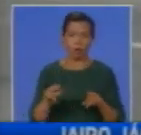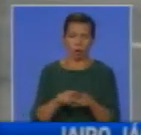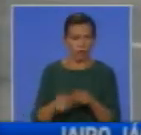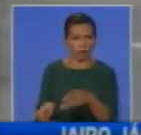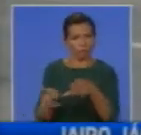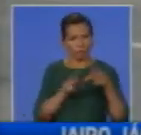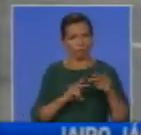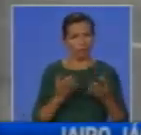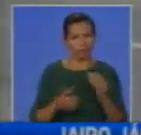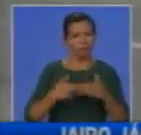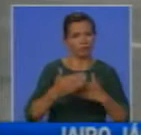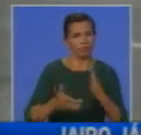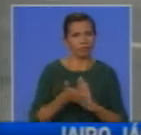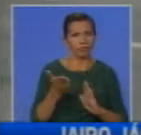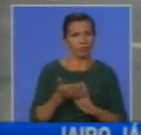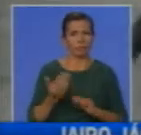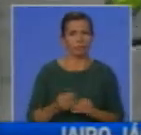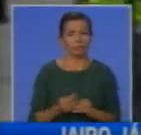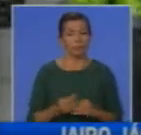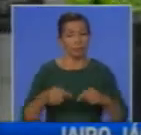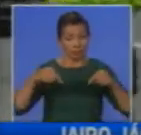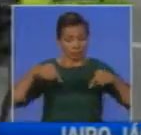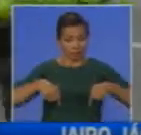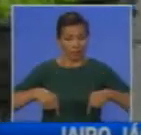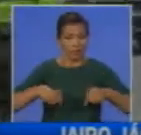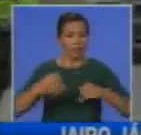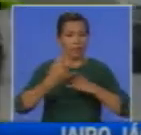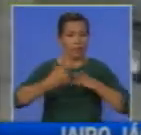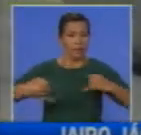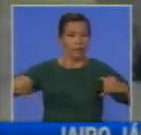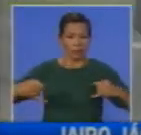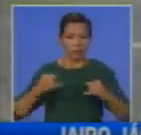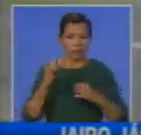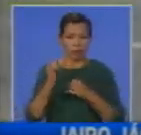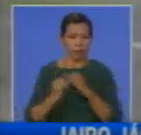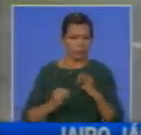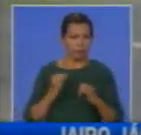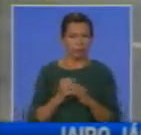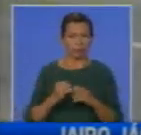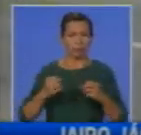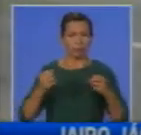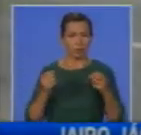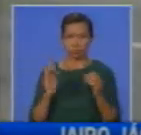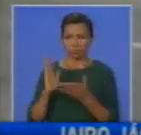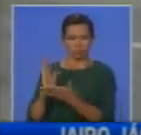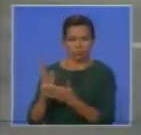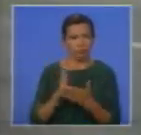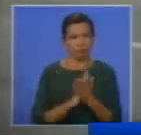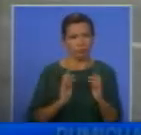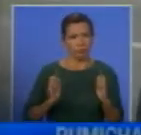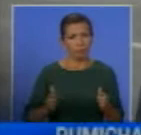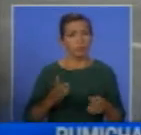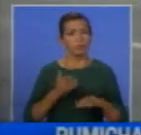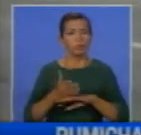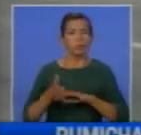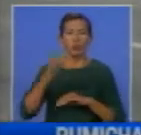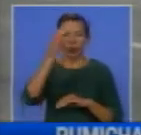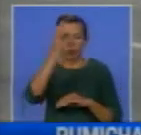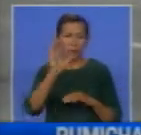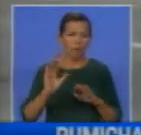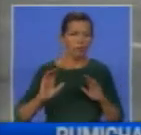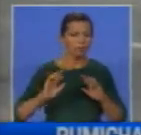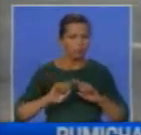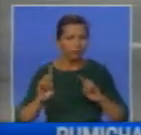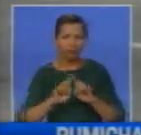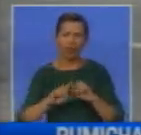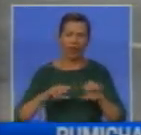de seguridad aquí en el límite internacional. Luego de la inauguración se procederá también a realizar actos socioculturales. Este es nuestro informe